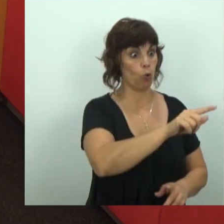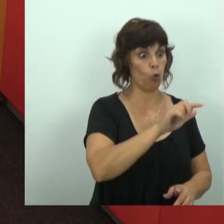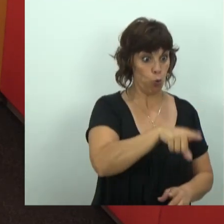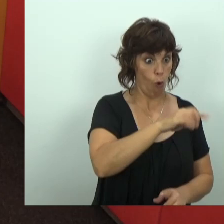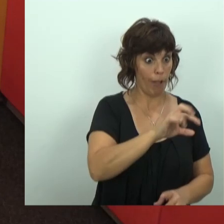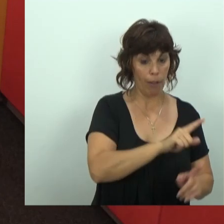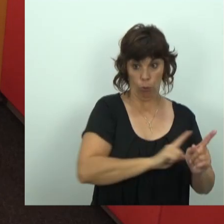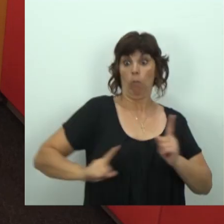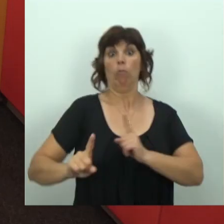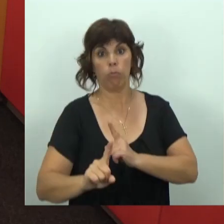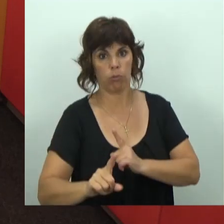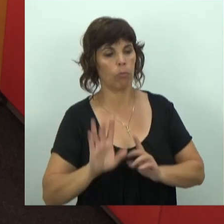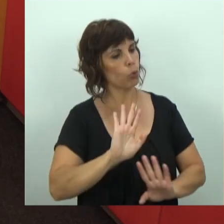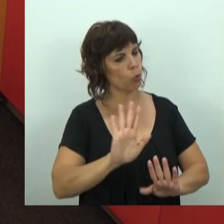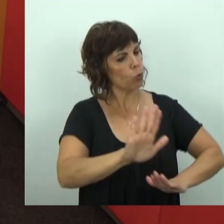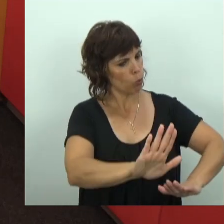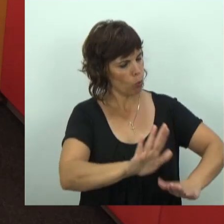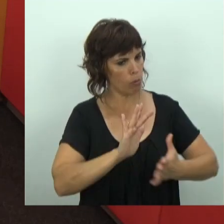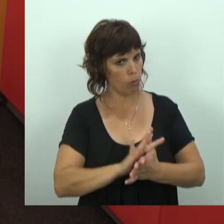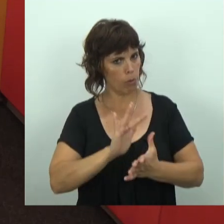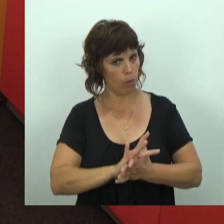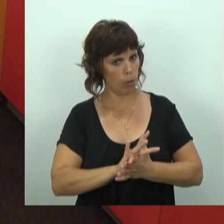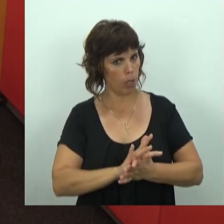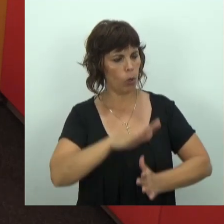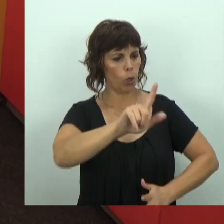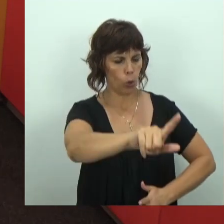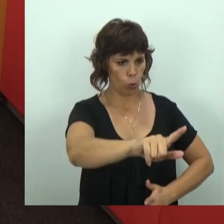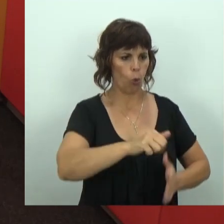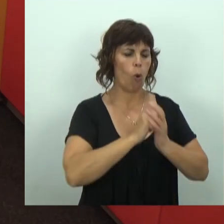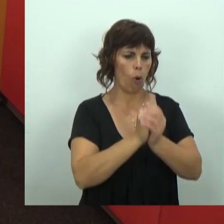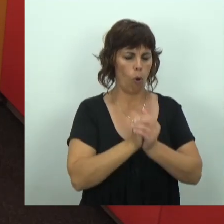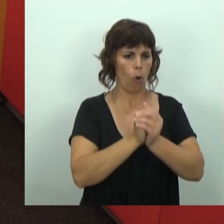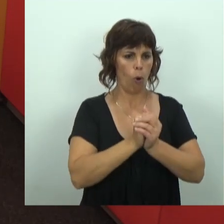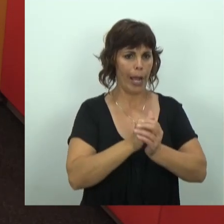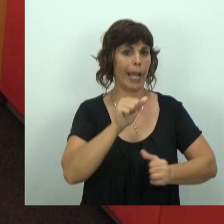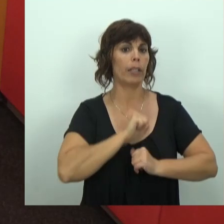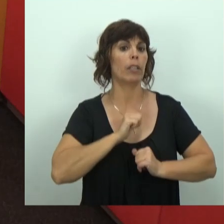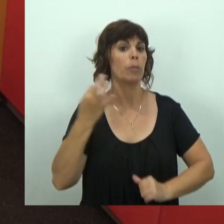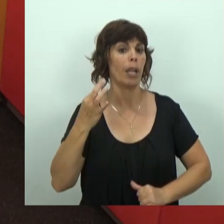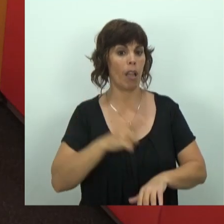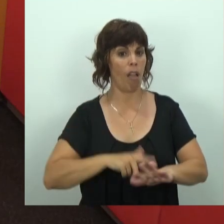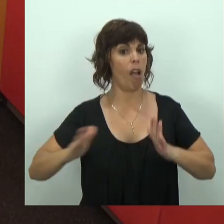Sigue orando, sigue orando. Todo va a cambiar, todo va a cambiar.